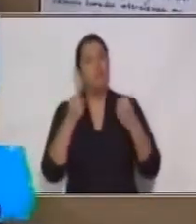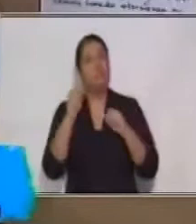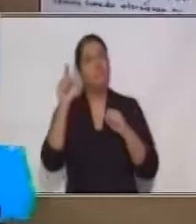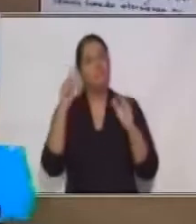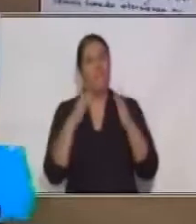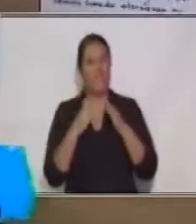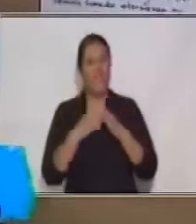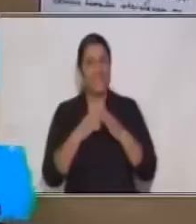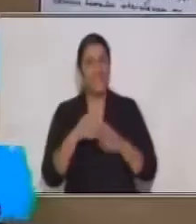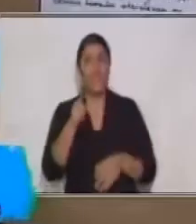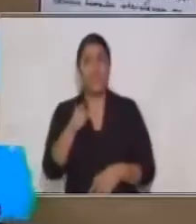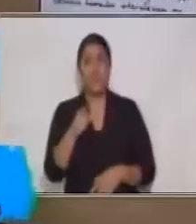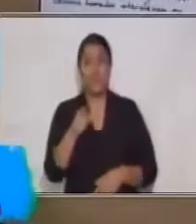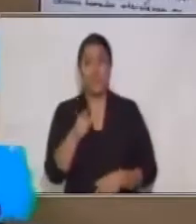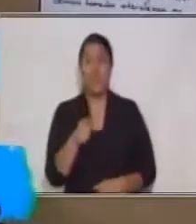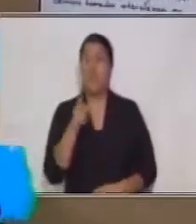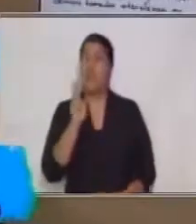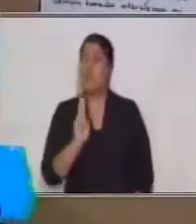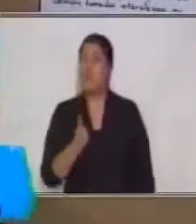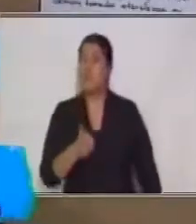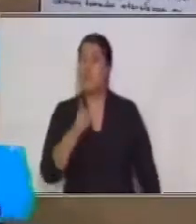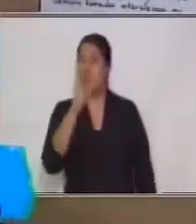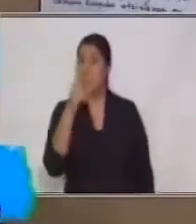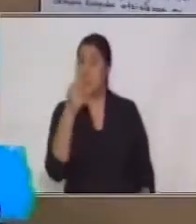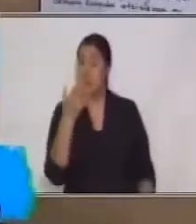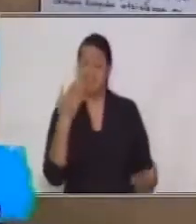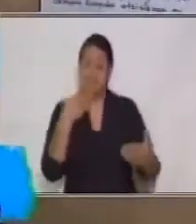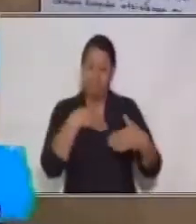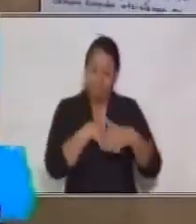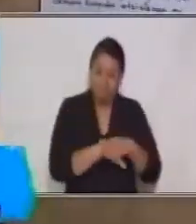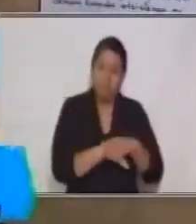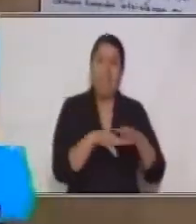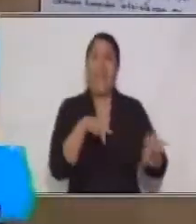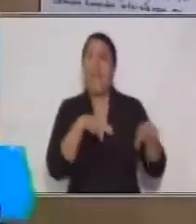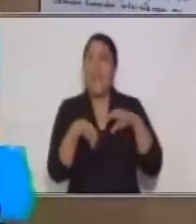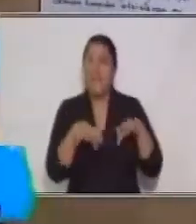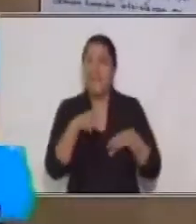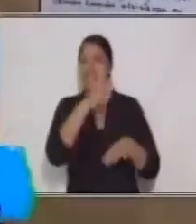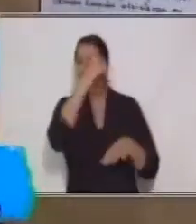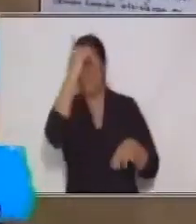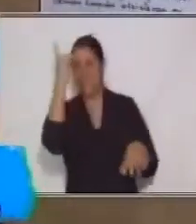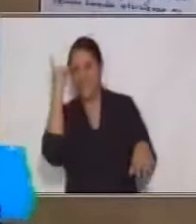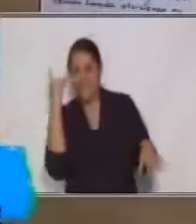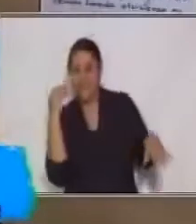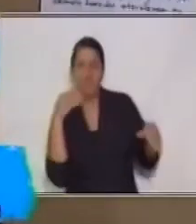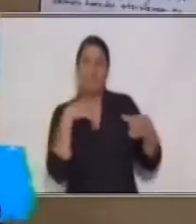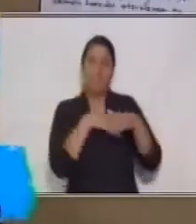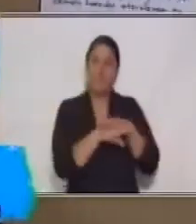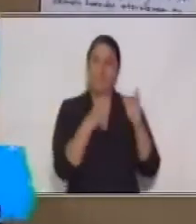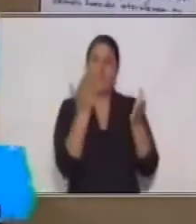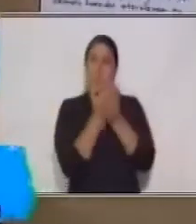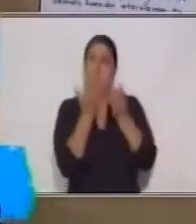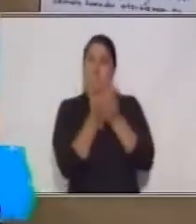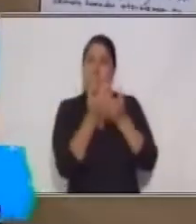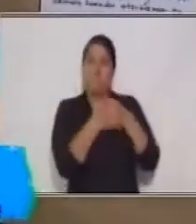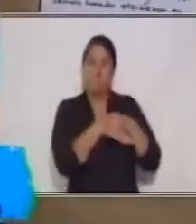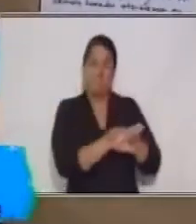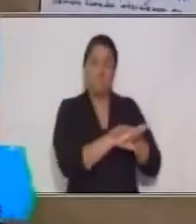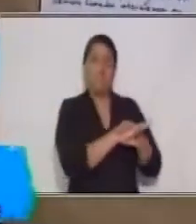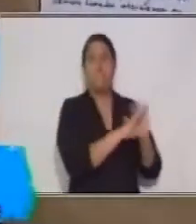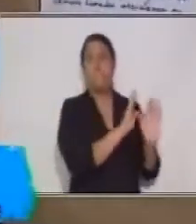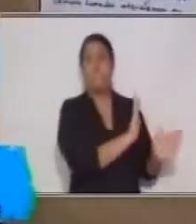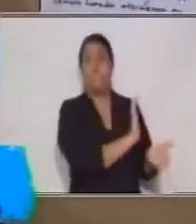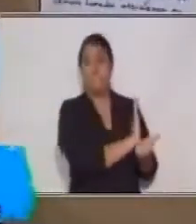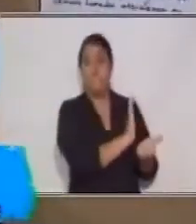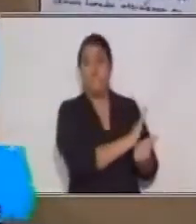sí, siempre les tengo presente que guarden sus actividades y todas las actividades, tareas, ejercicios que ustedes realicen dentro de su